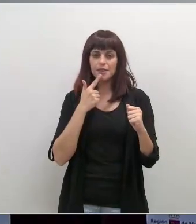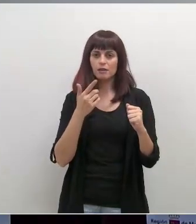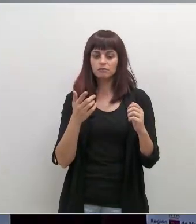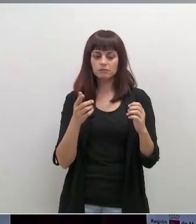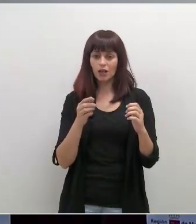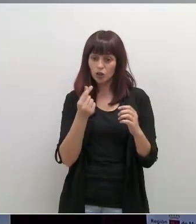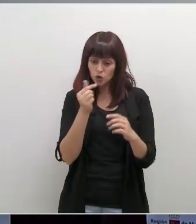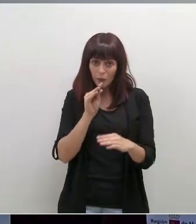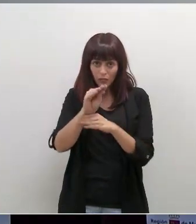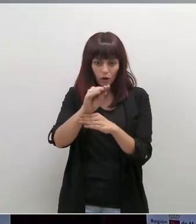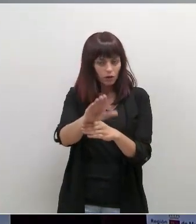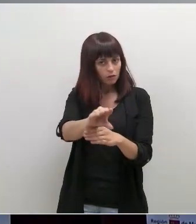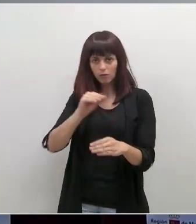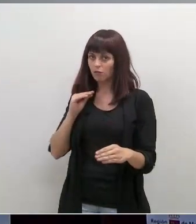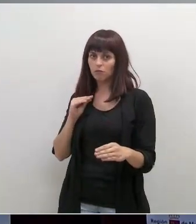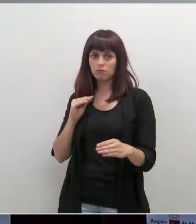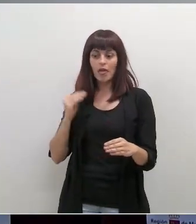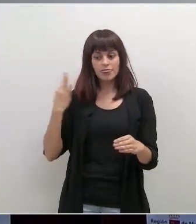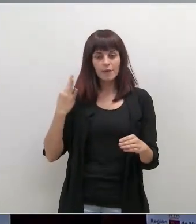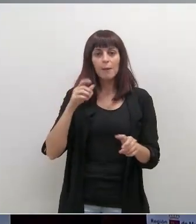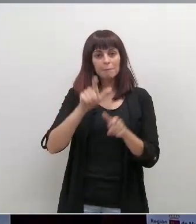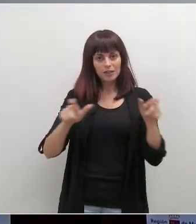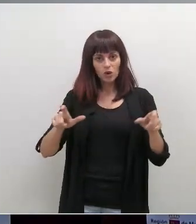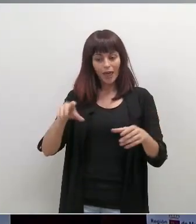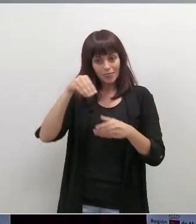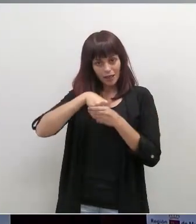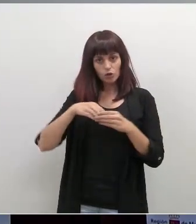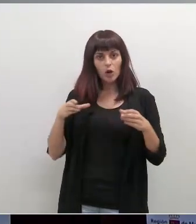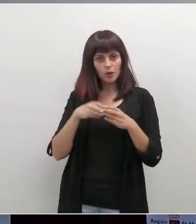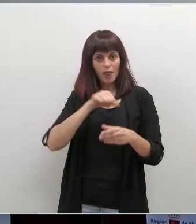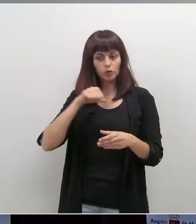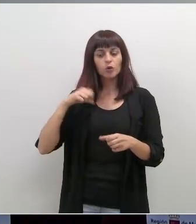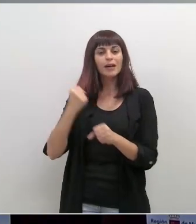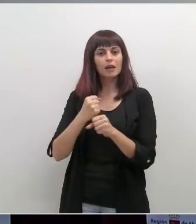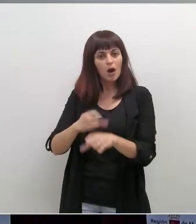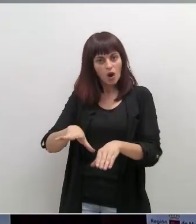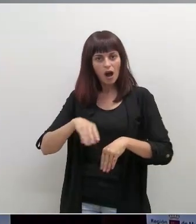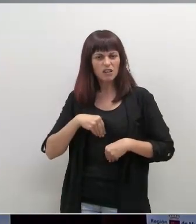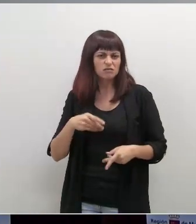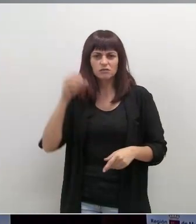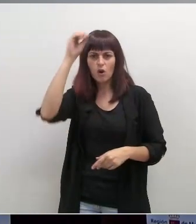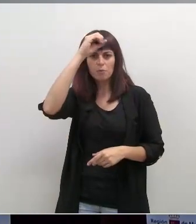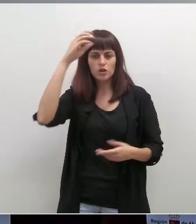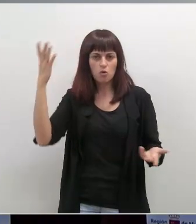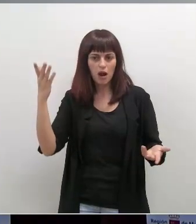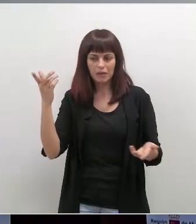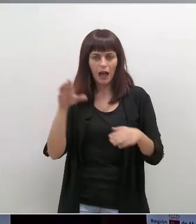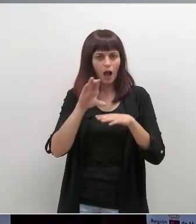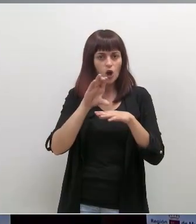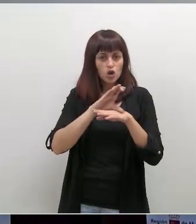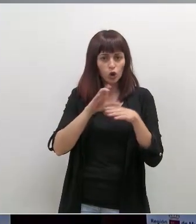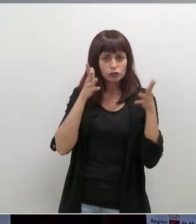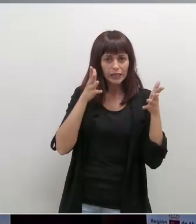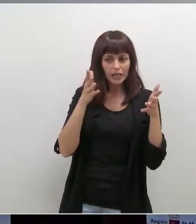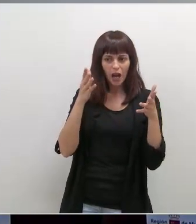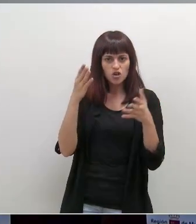de esa subvención y que sea personal de la propia comunidad quien asuma ese trabajo. ¿Qué opina de esto y no dispone la Consejería de personal para hacer una